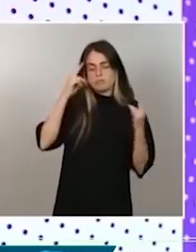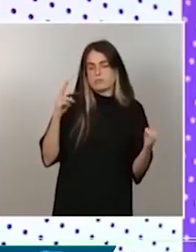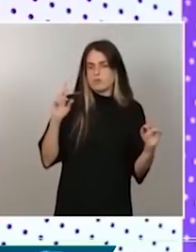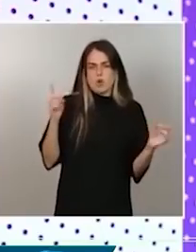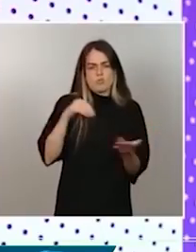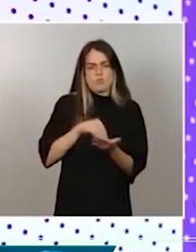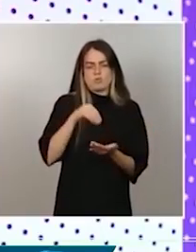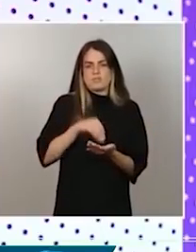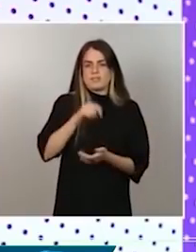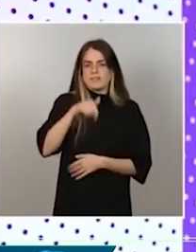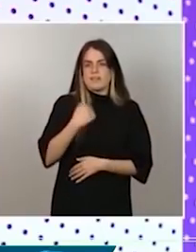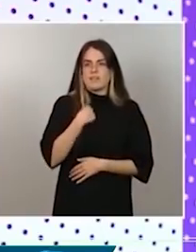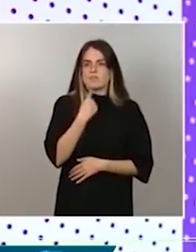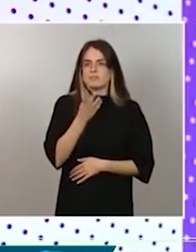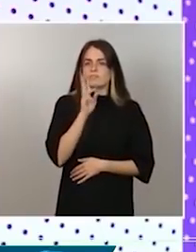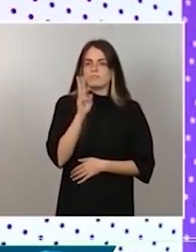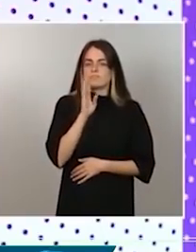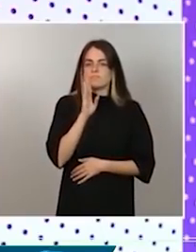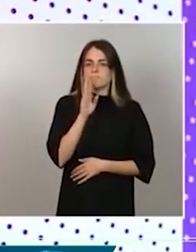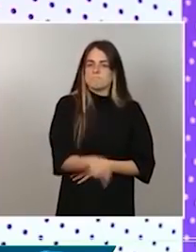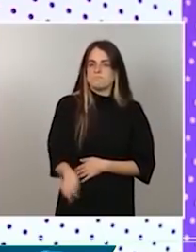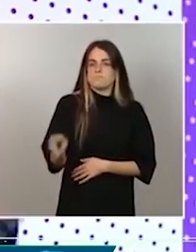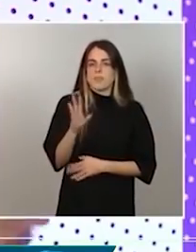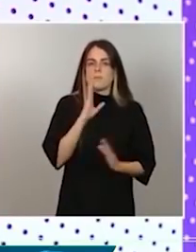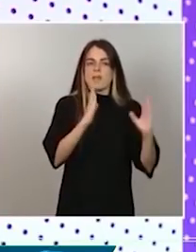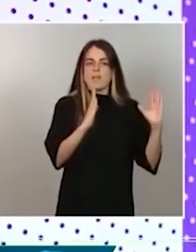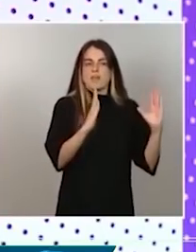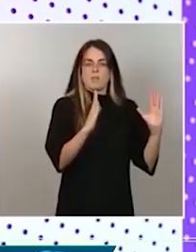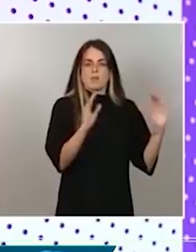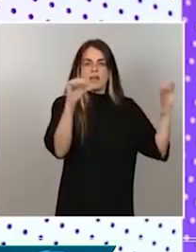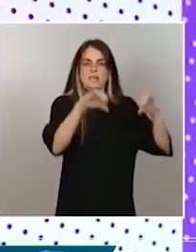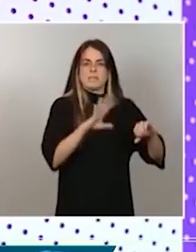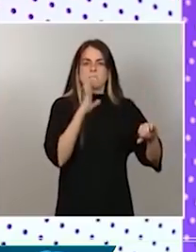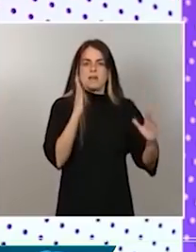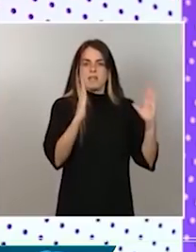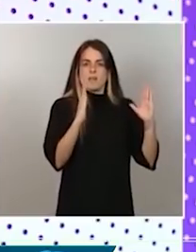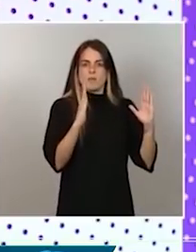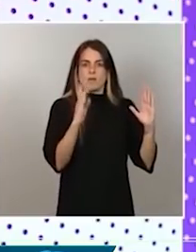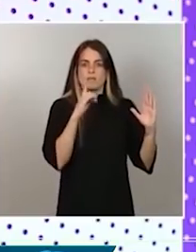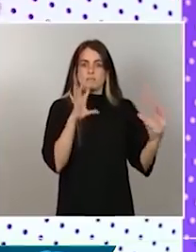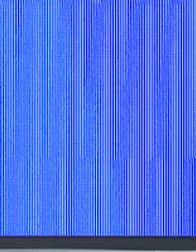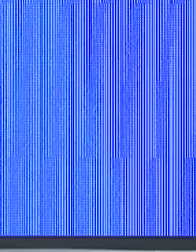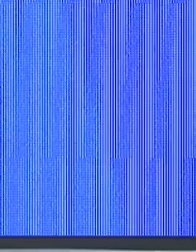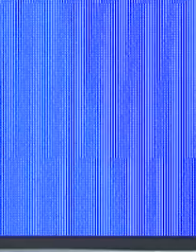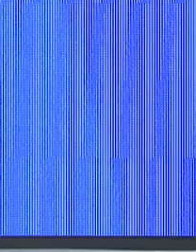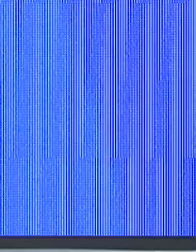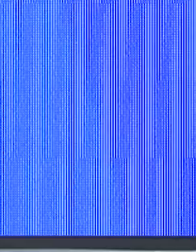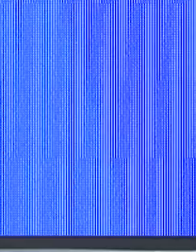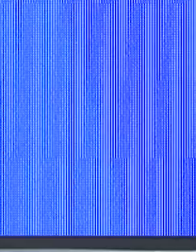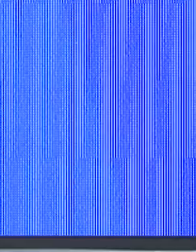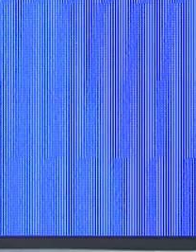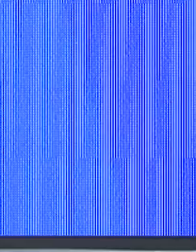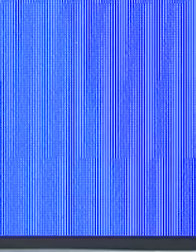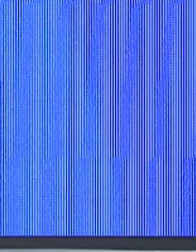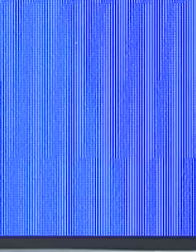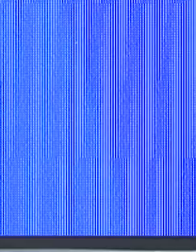tiempo, siempre ha sido un partido que ha ido en contra de los intereses nacionales. Don Ignacio de Moya, muchas gracias, como